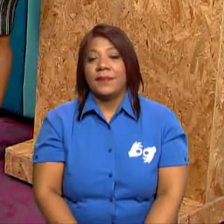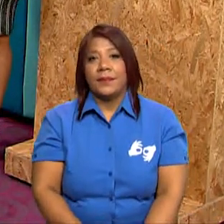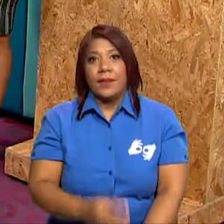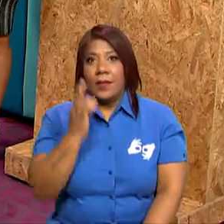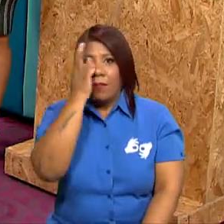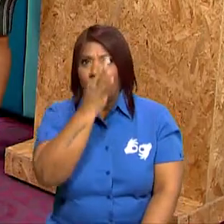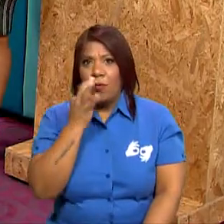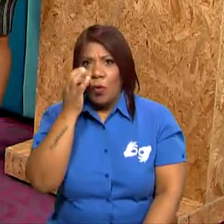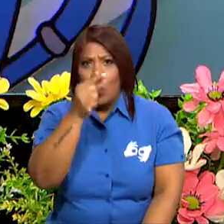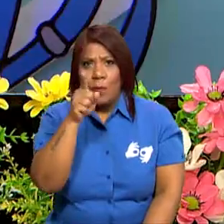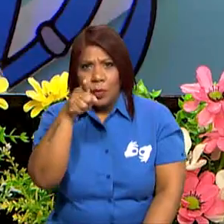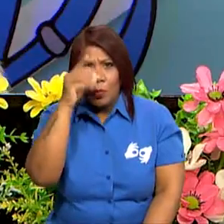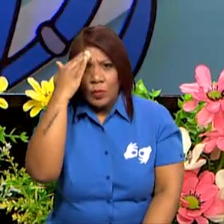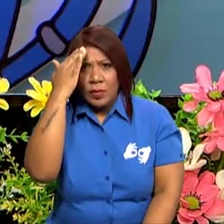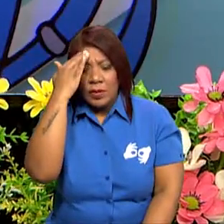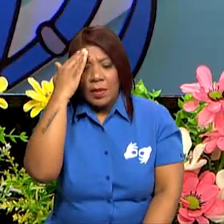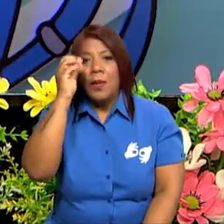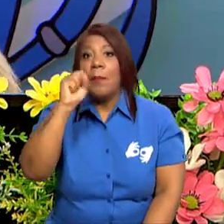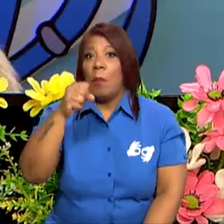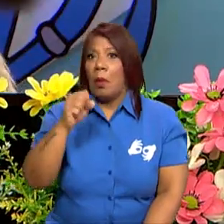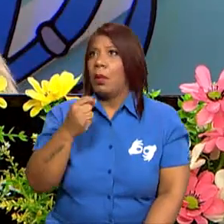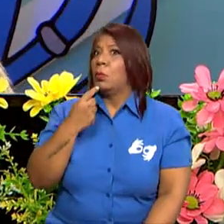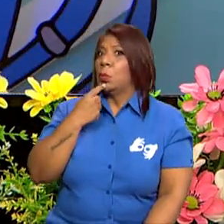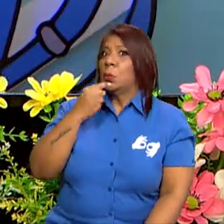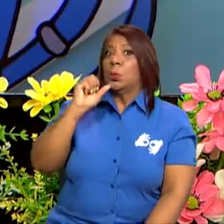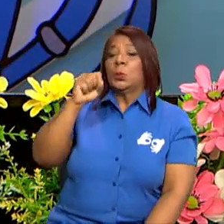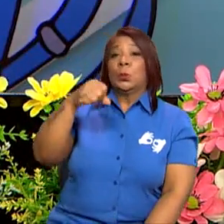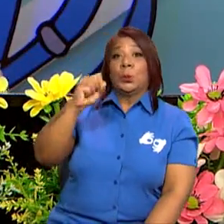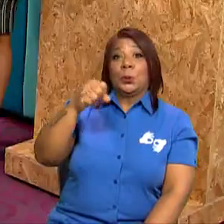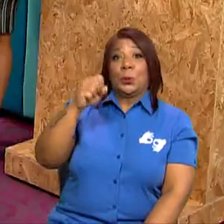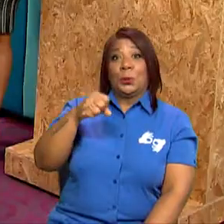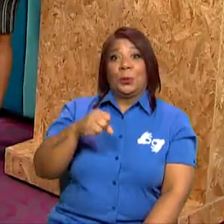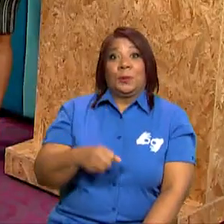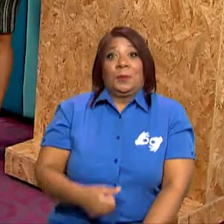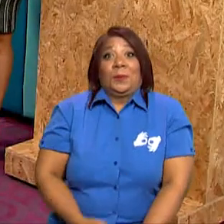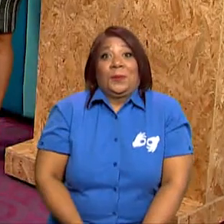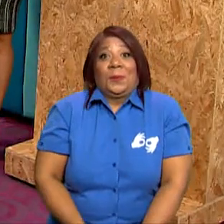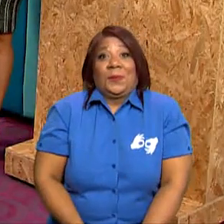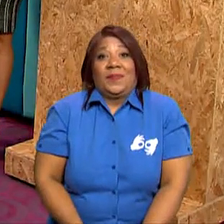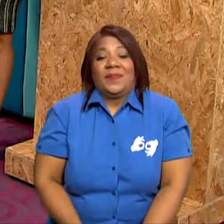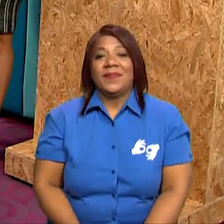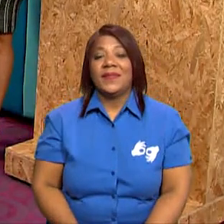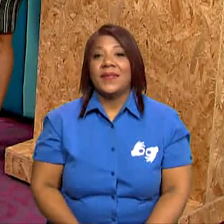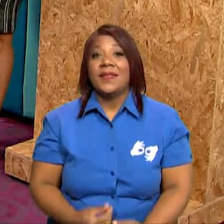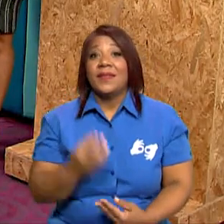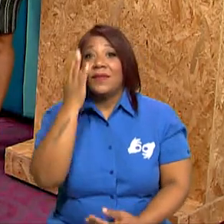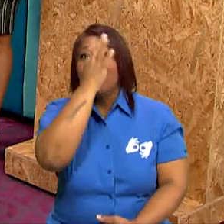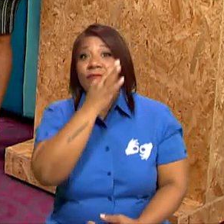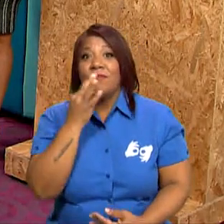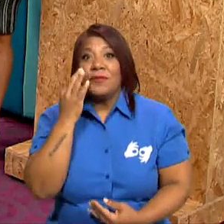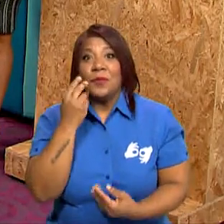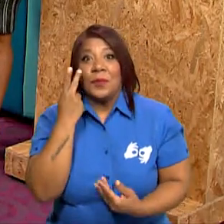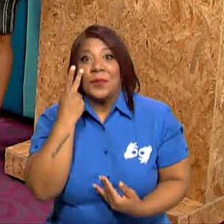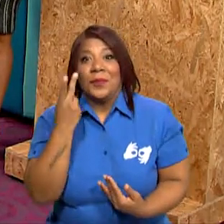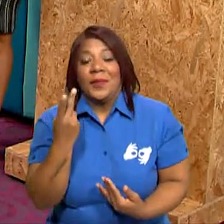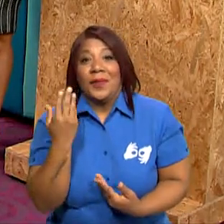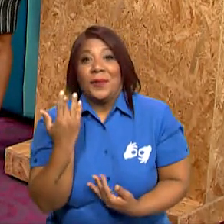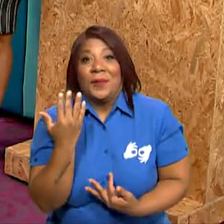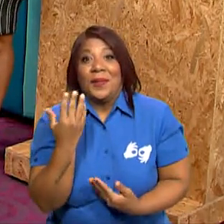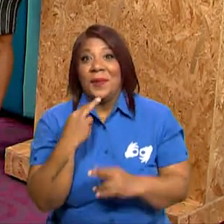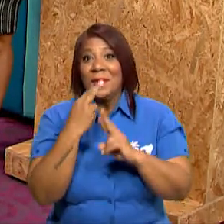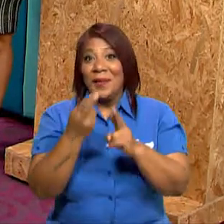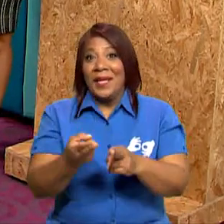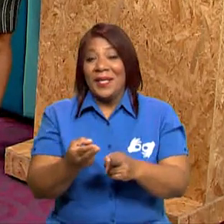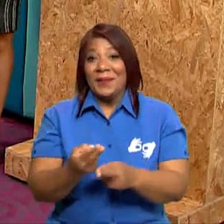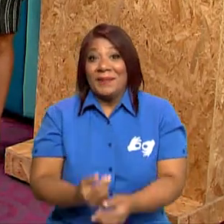cálculos? Sí, maestra, yo puedo. Muy bien, utilizando la fórmula. Vamos a darle unos minutos a Fluffy y pronto volvemos con sus